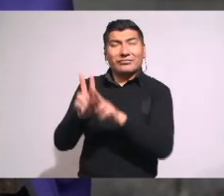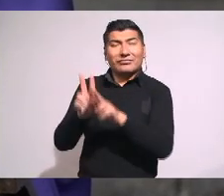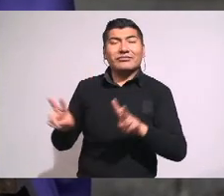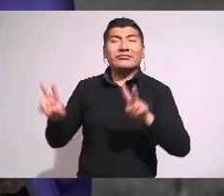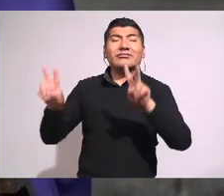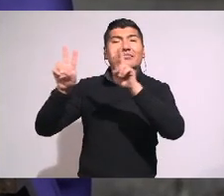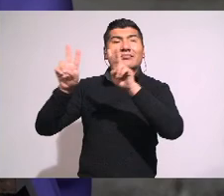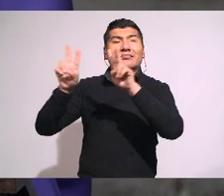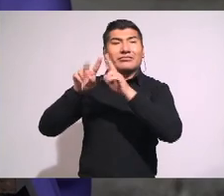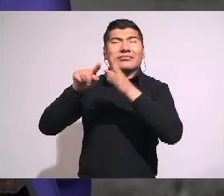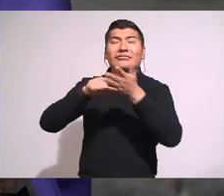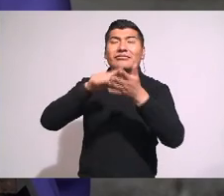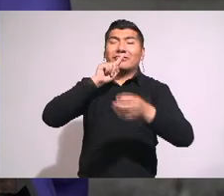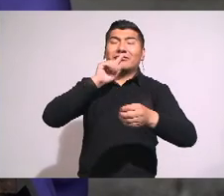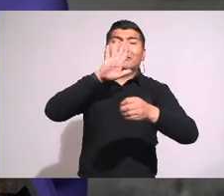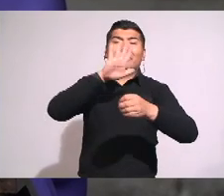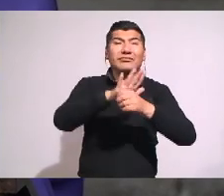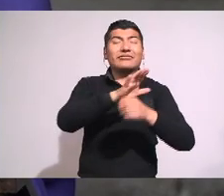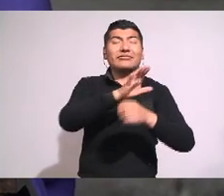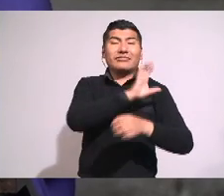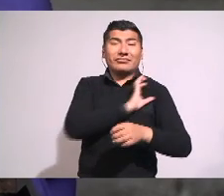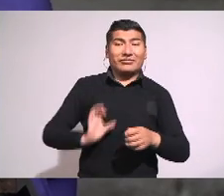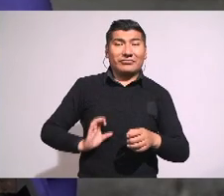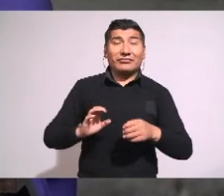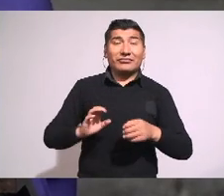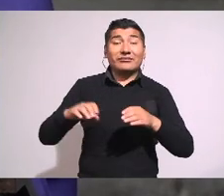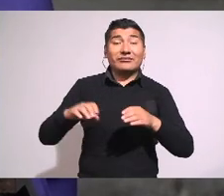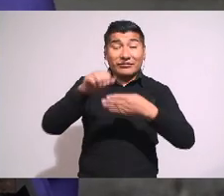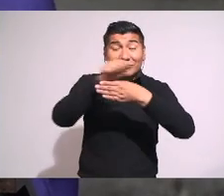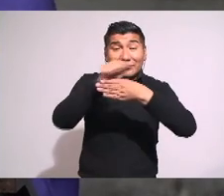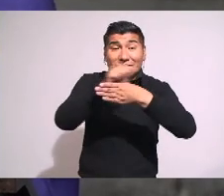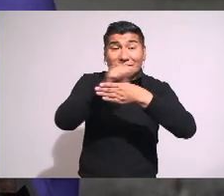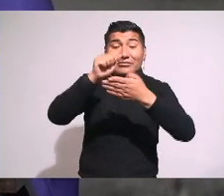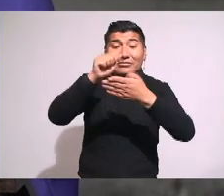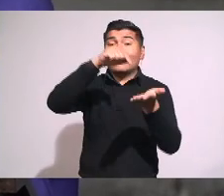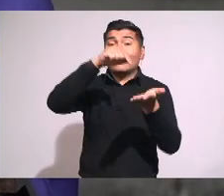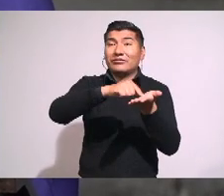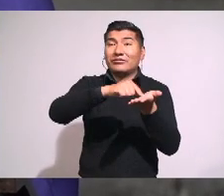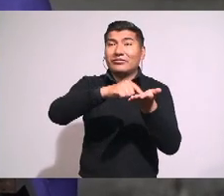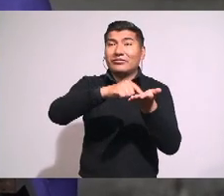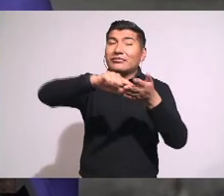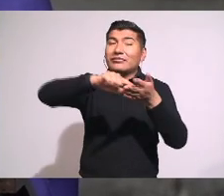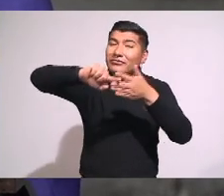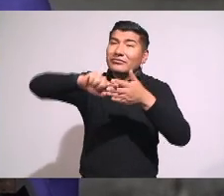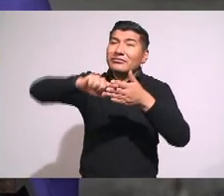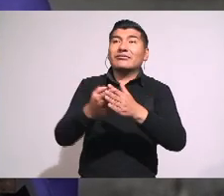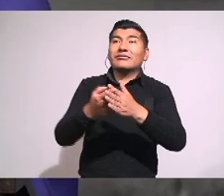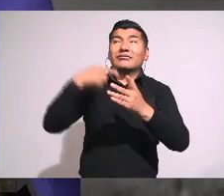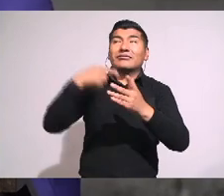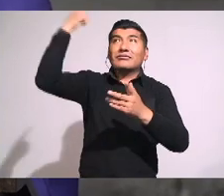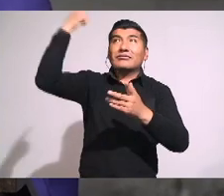este compromiso cristiano, y si lo estamos haciendo a